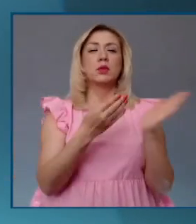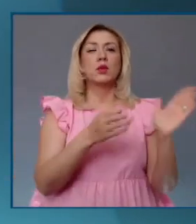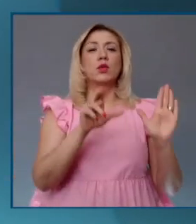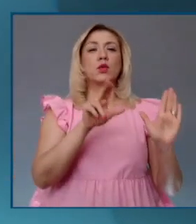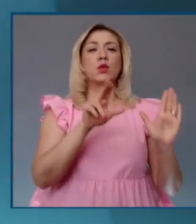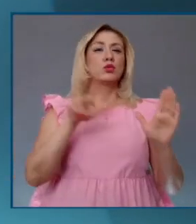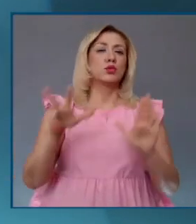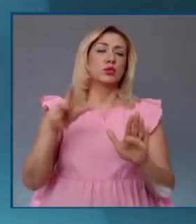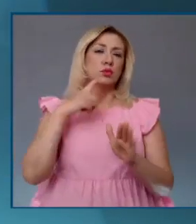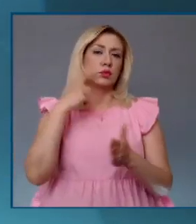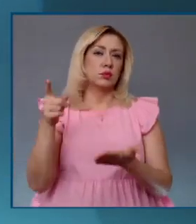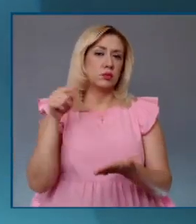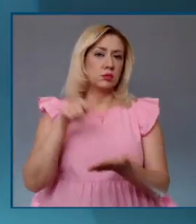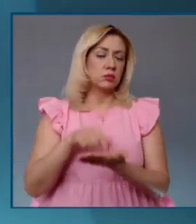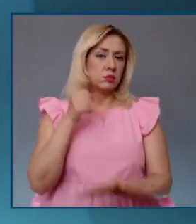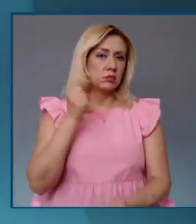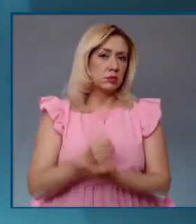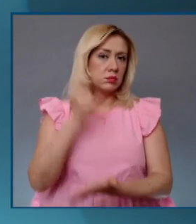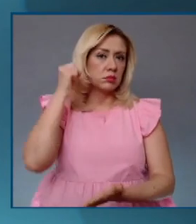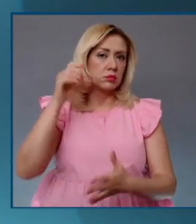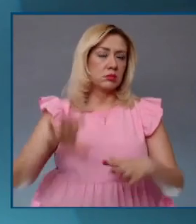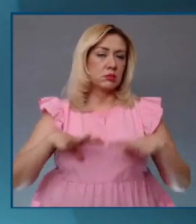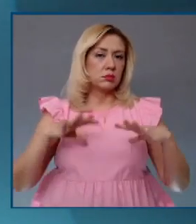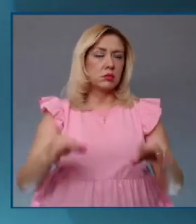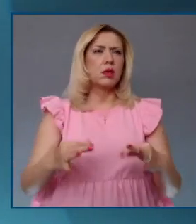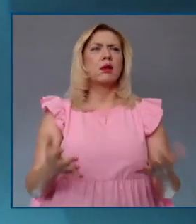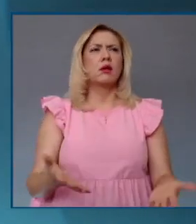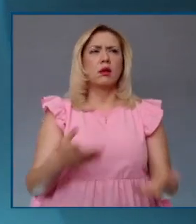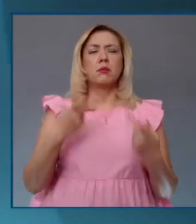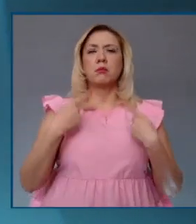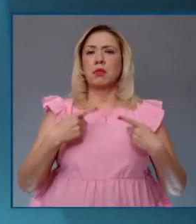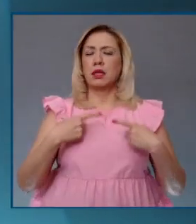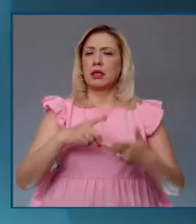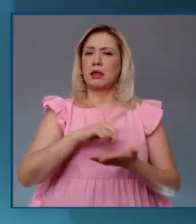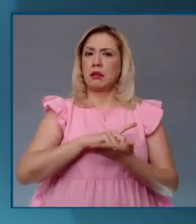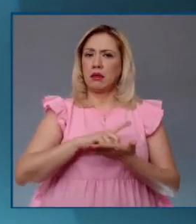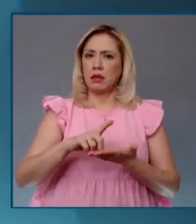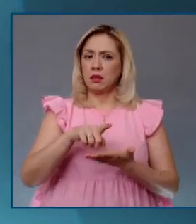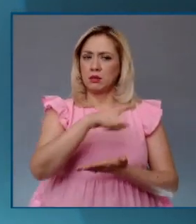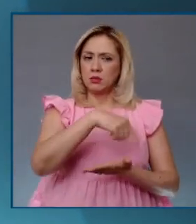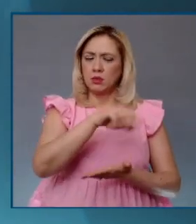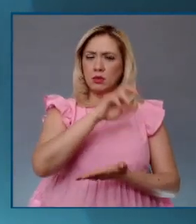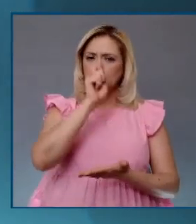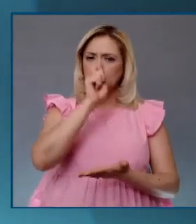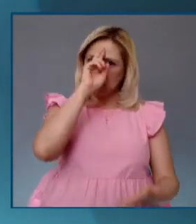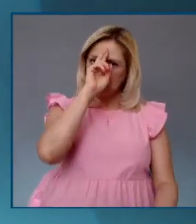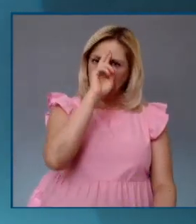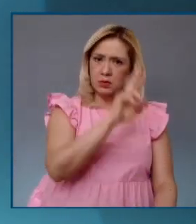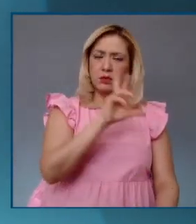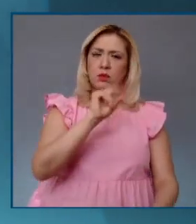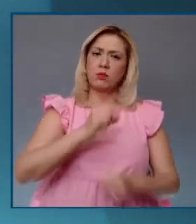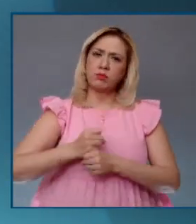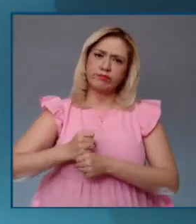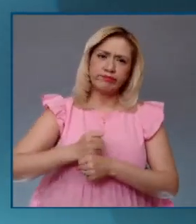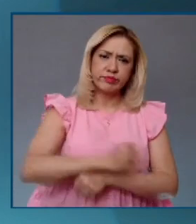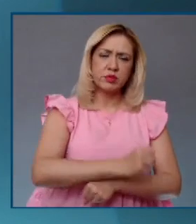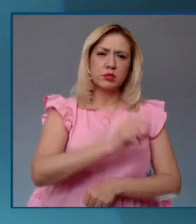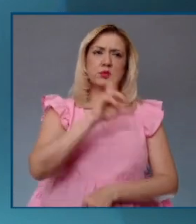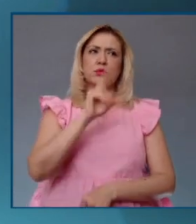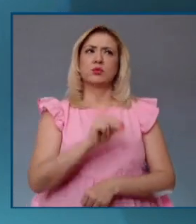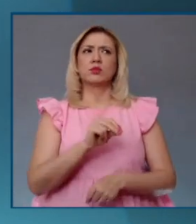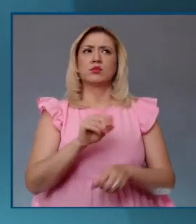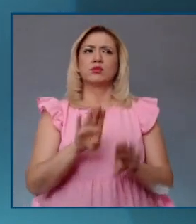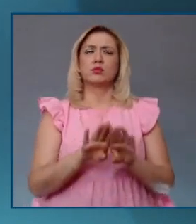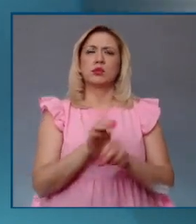en esta condición tienen derecho a ser tratadas humanamente y con respeto a la dignidad y a no ser sometidas a tortura o a